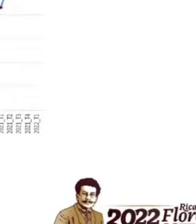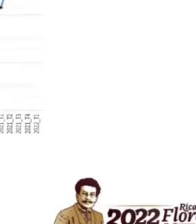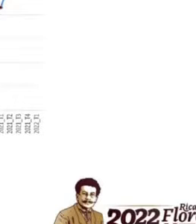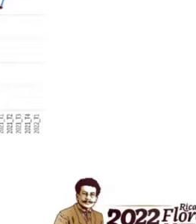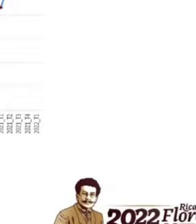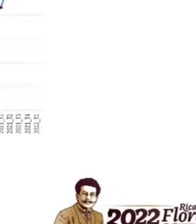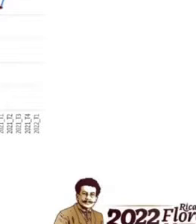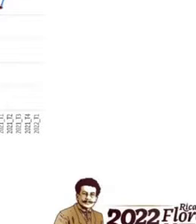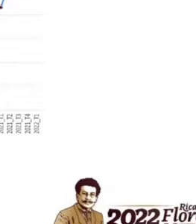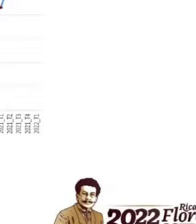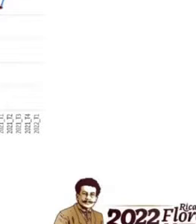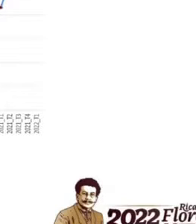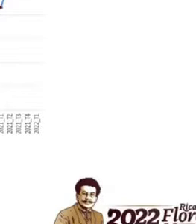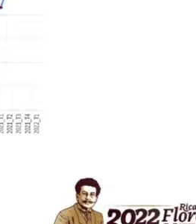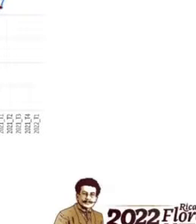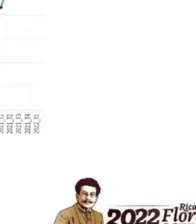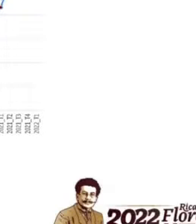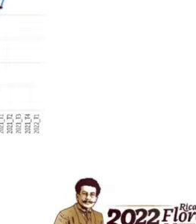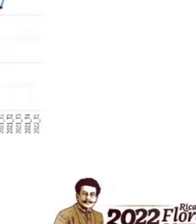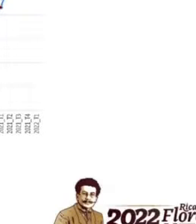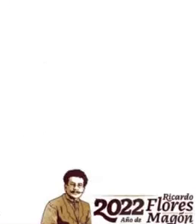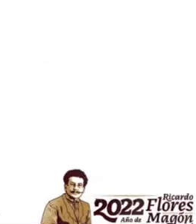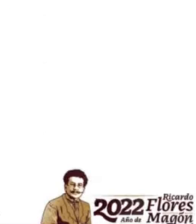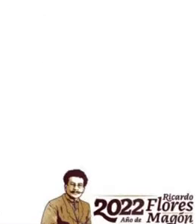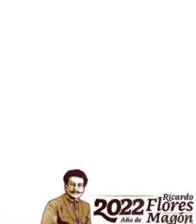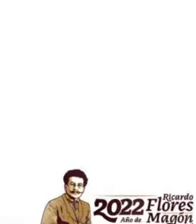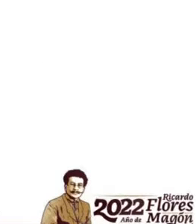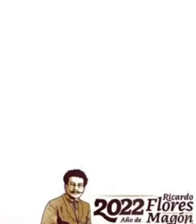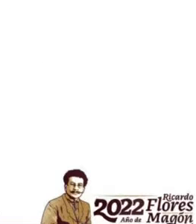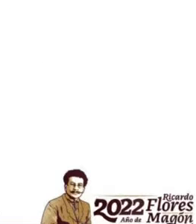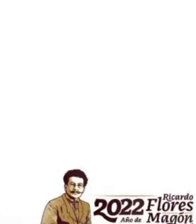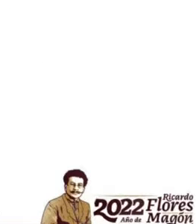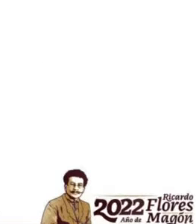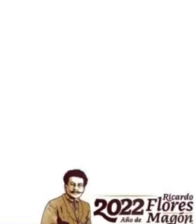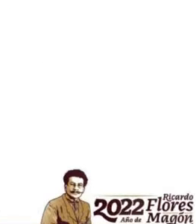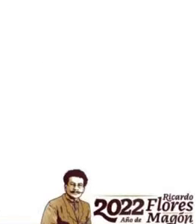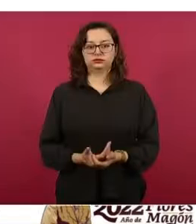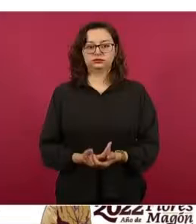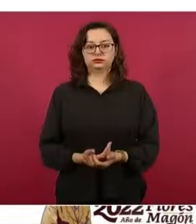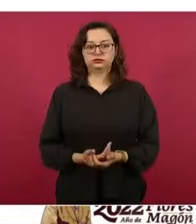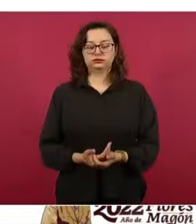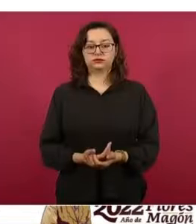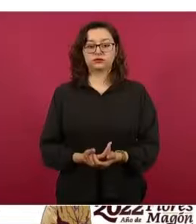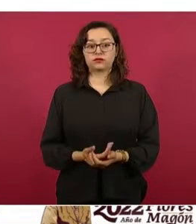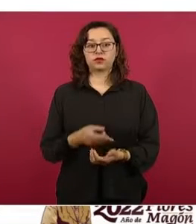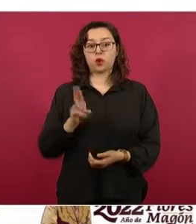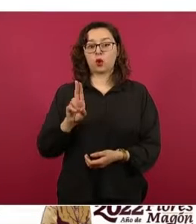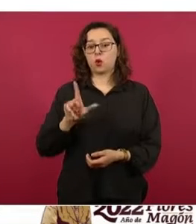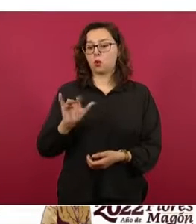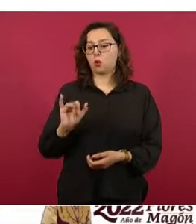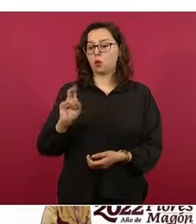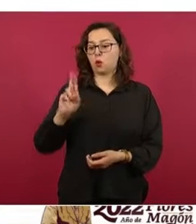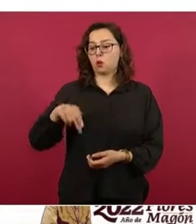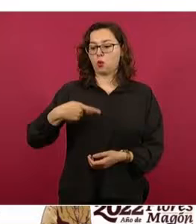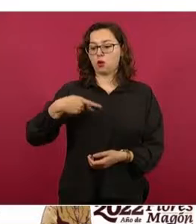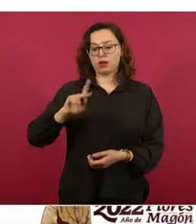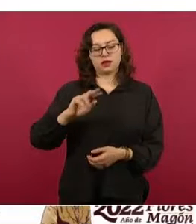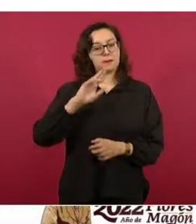U-Link tiene la mejor opción para el envío de efectivo, nos está dando